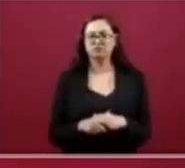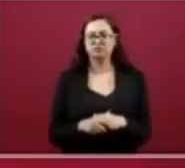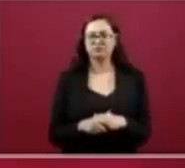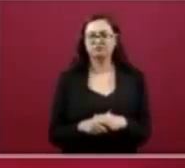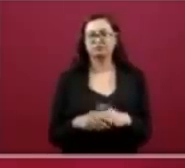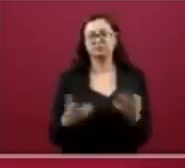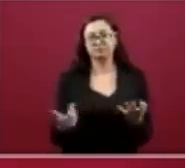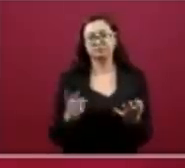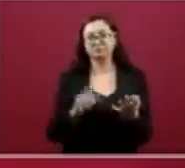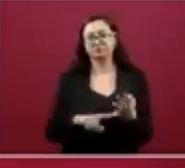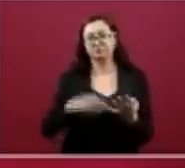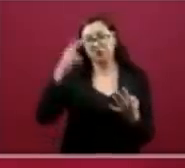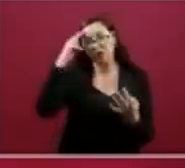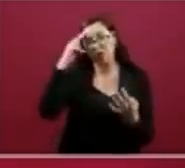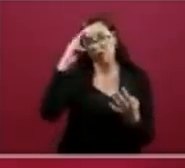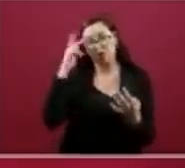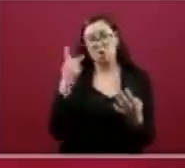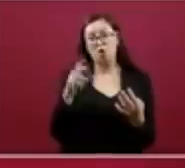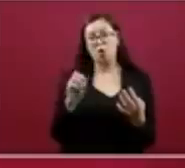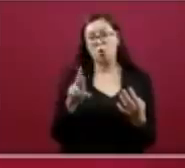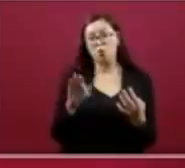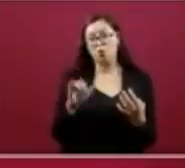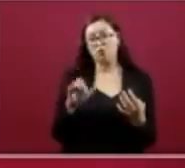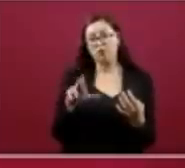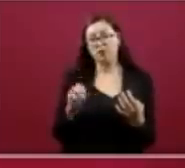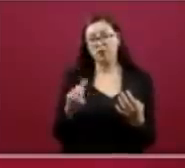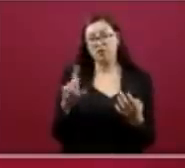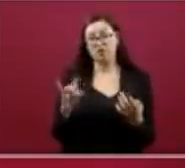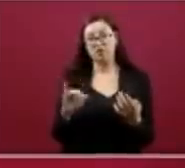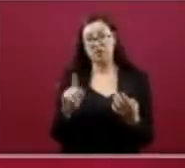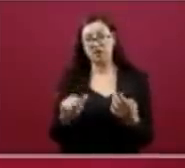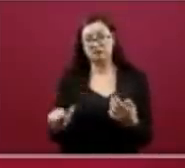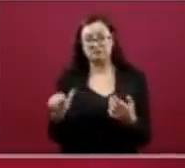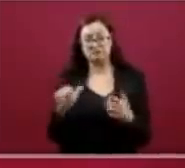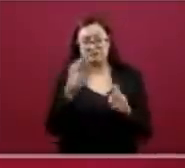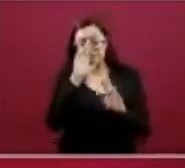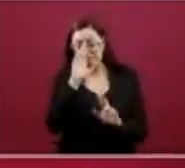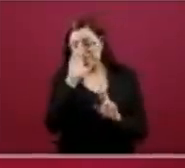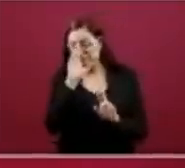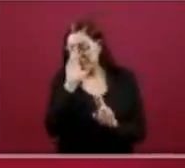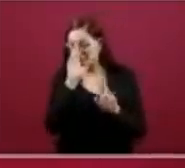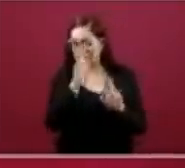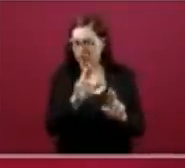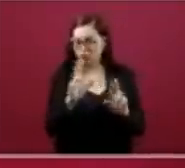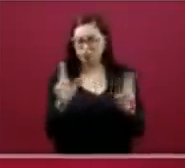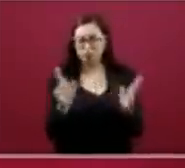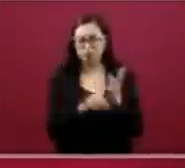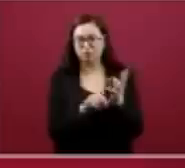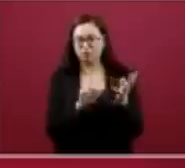Porfirio Díaz, con todo respeto, nunca